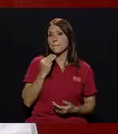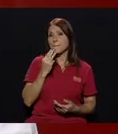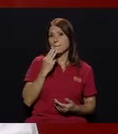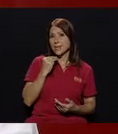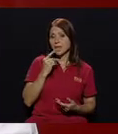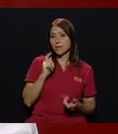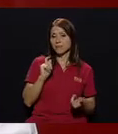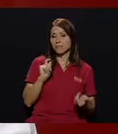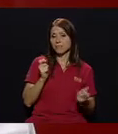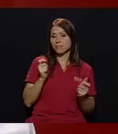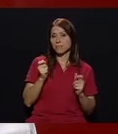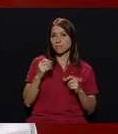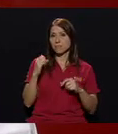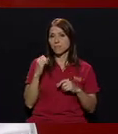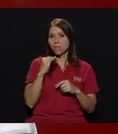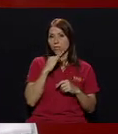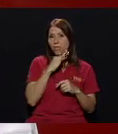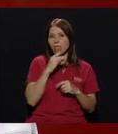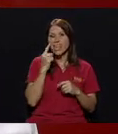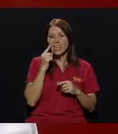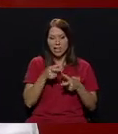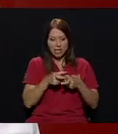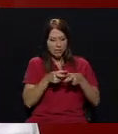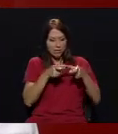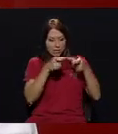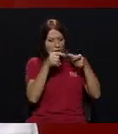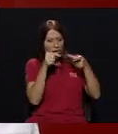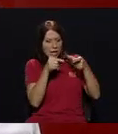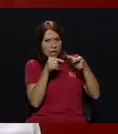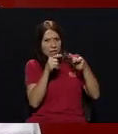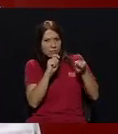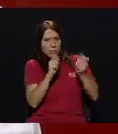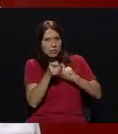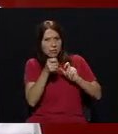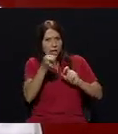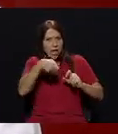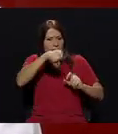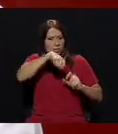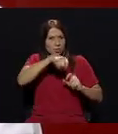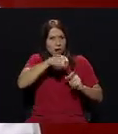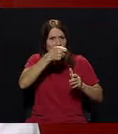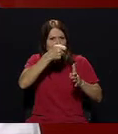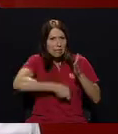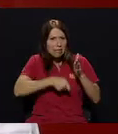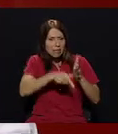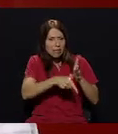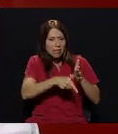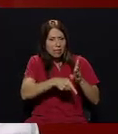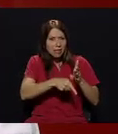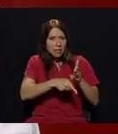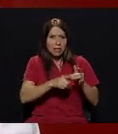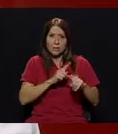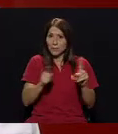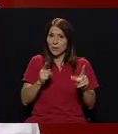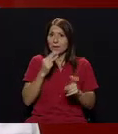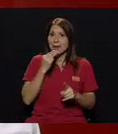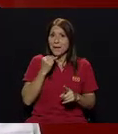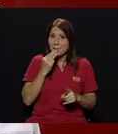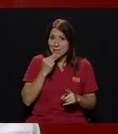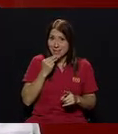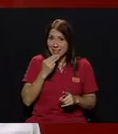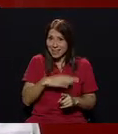que la miel adulterada es la que se cristaliza. Se cristaliza. La miel de calidad, miel pura, se cristaliza, tiende a cristalizar,